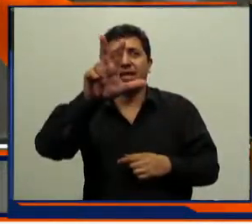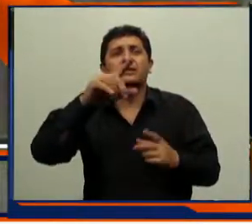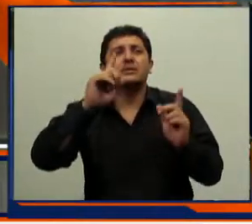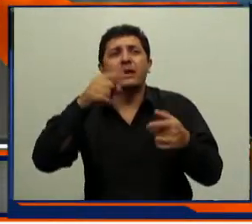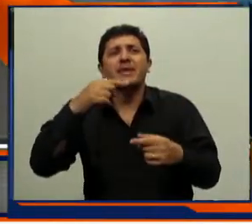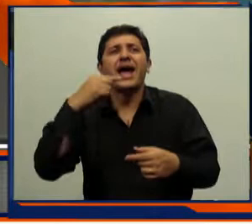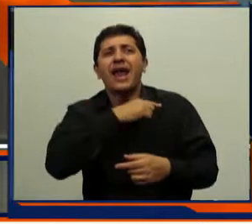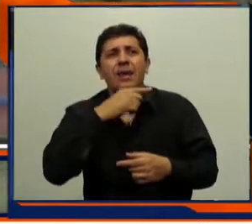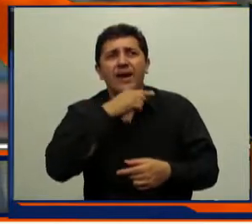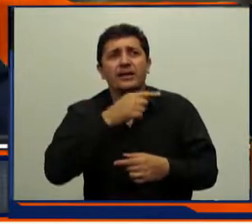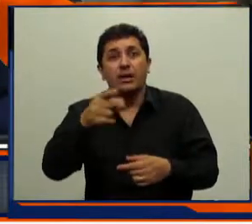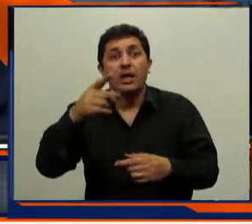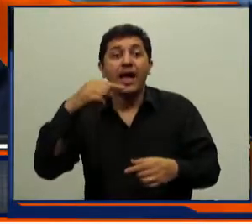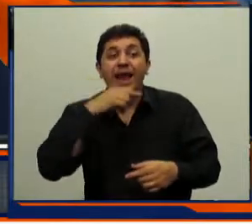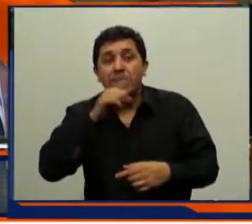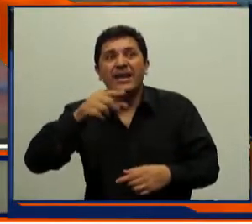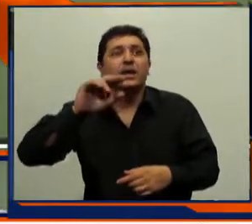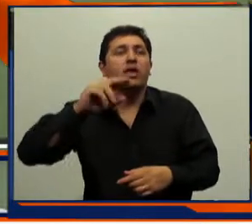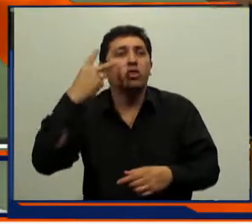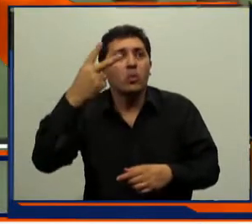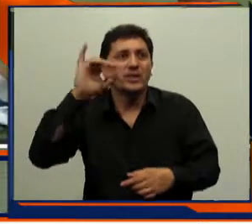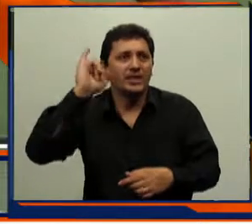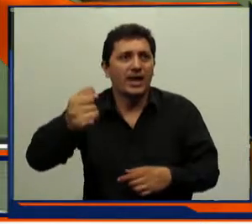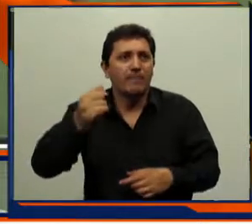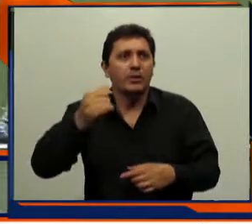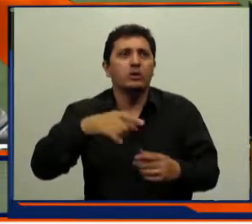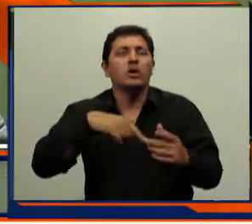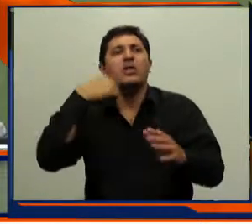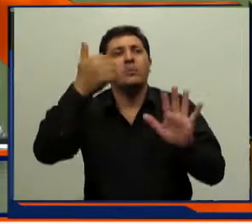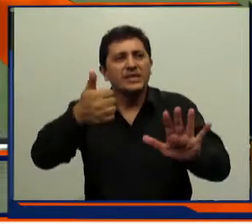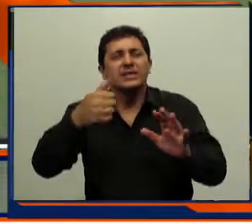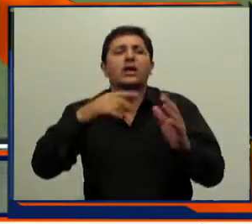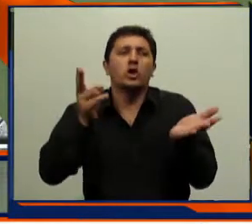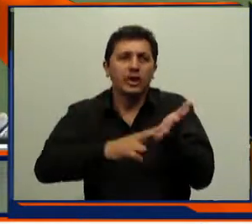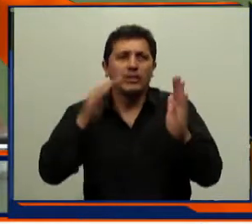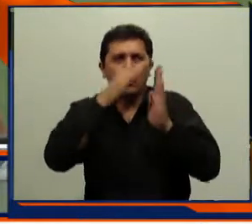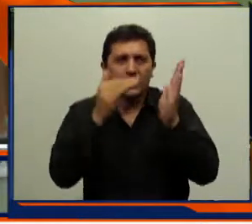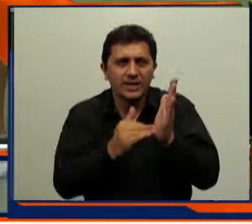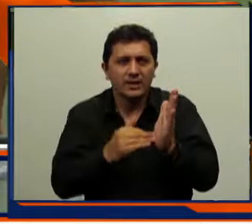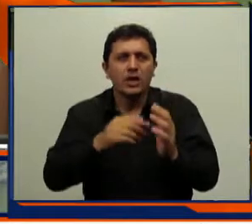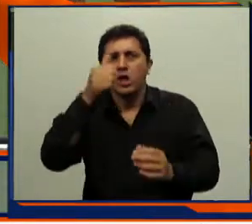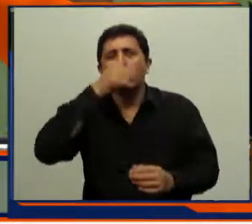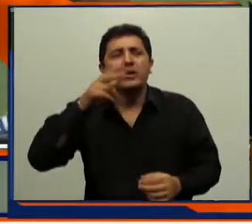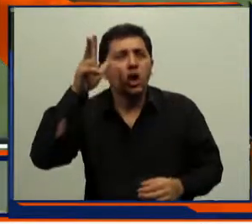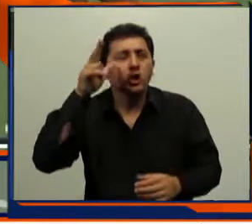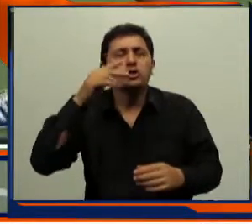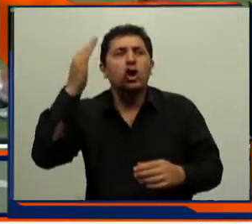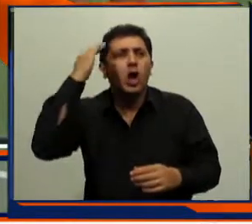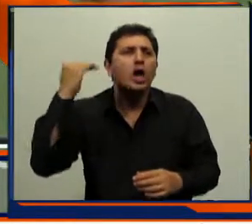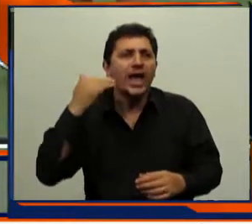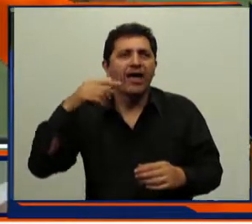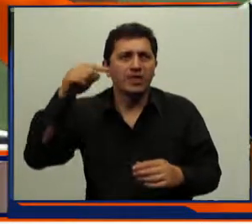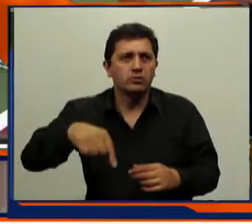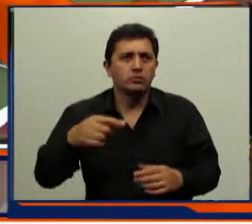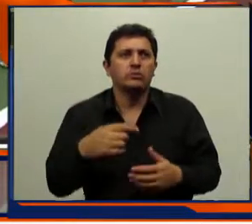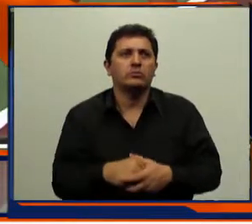Alemania, último bicampeón olímpico, el viernes 6 frente a Nueva Zelanda y el domingo 8 ante Corea. Van a cerrar el martes